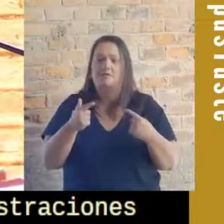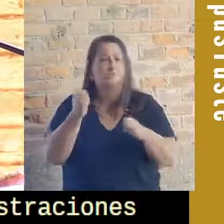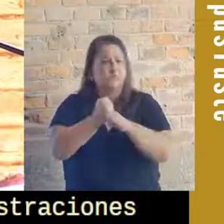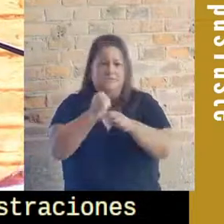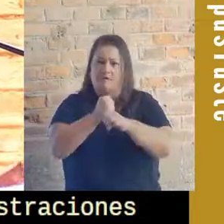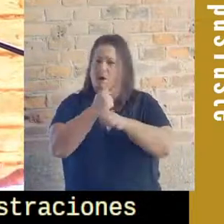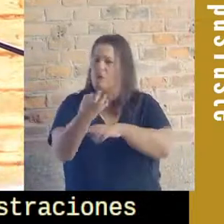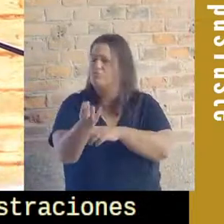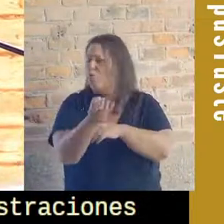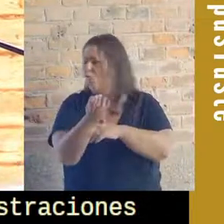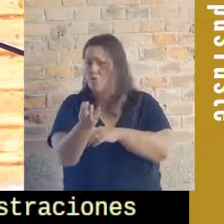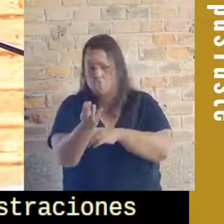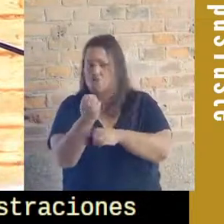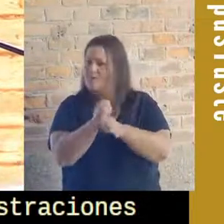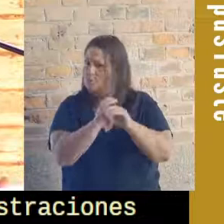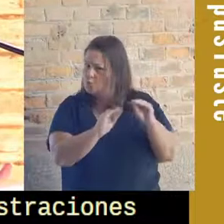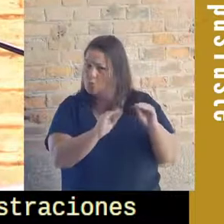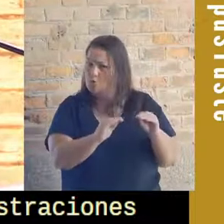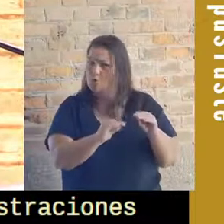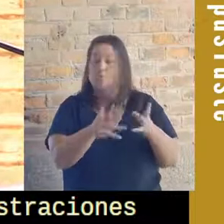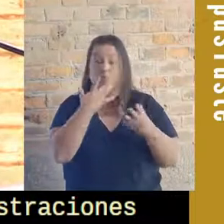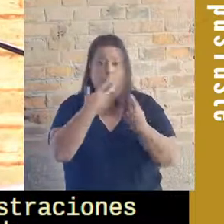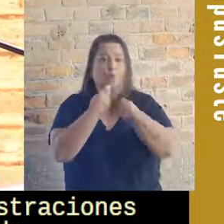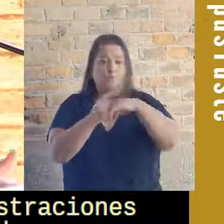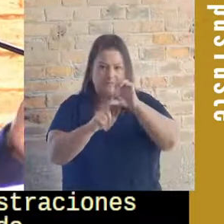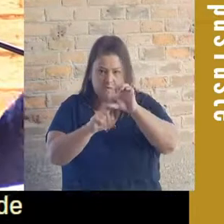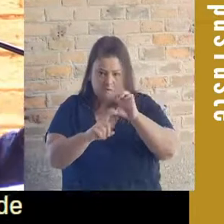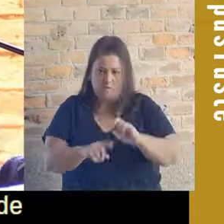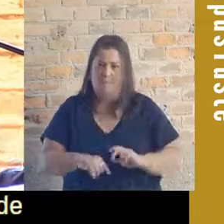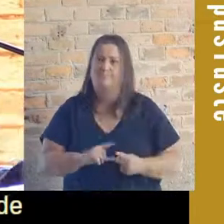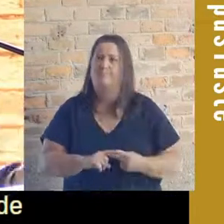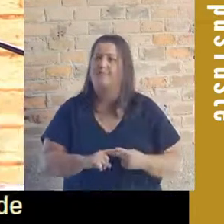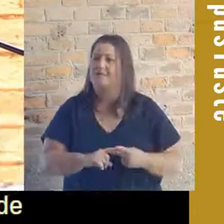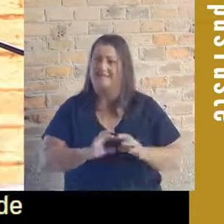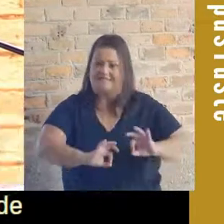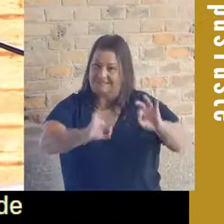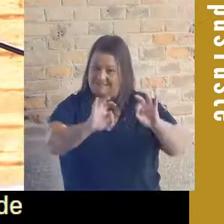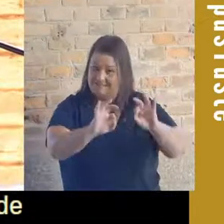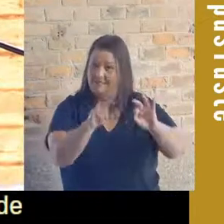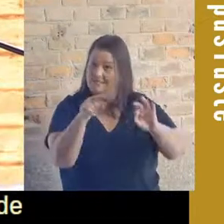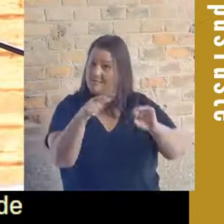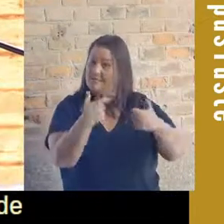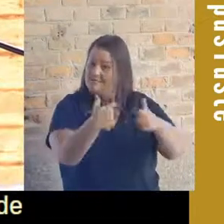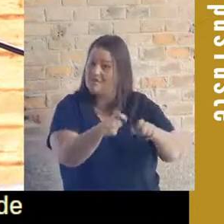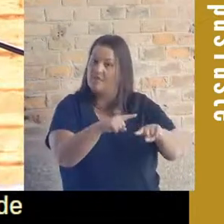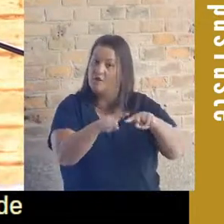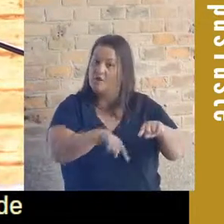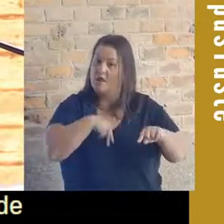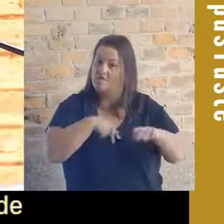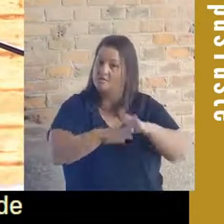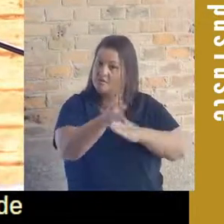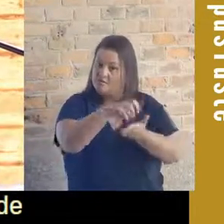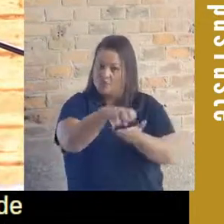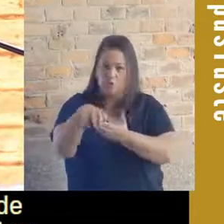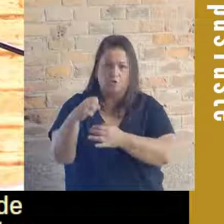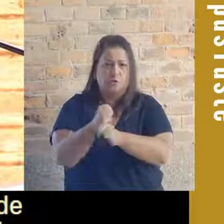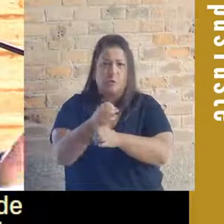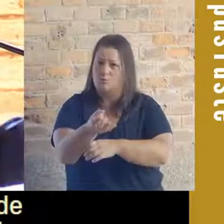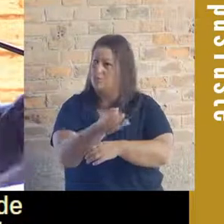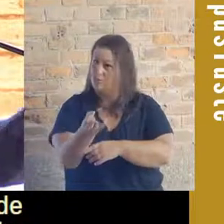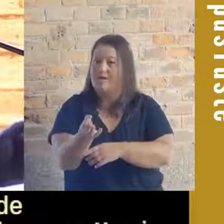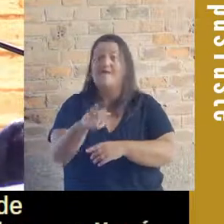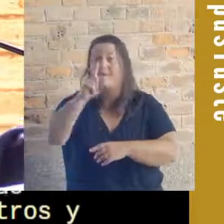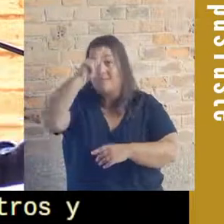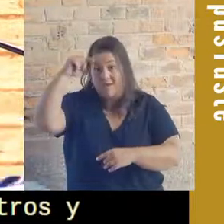una labor extraordinaria la junta de extremadura en concreto la direc general de accesibilidad y centros y